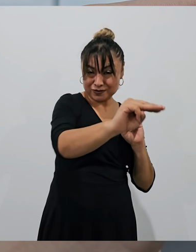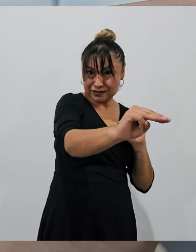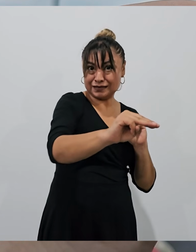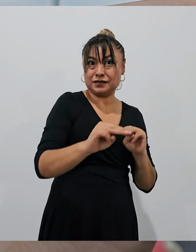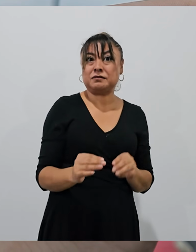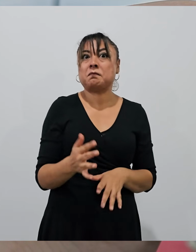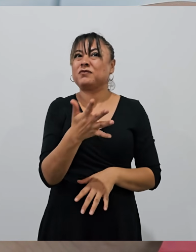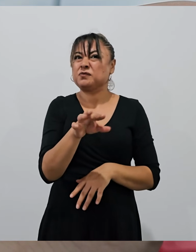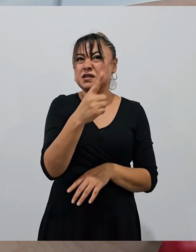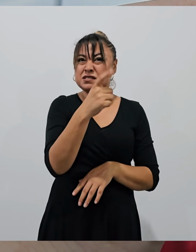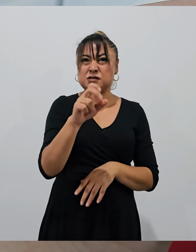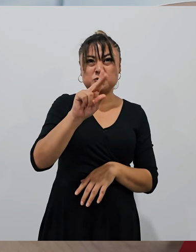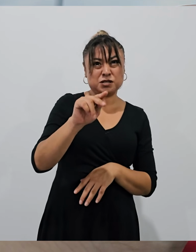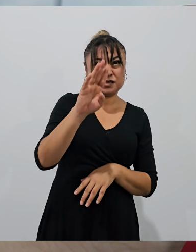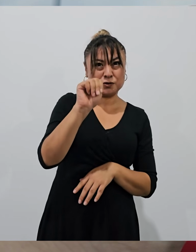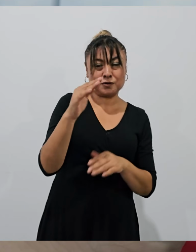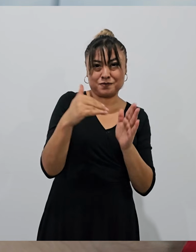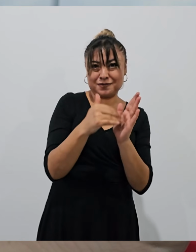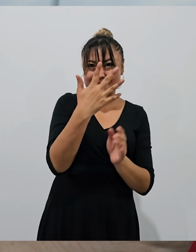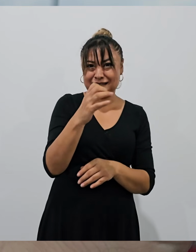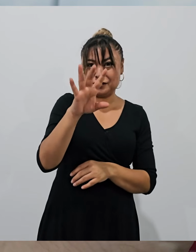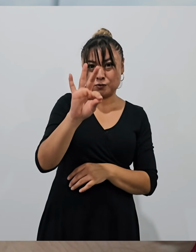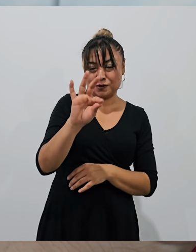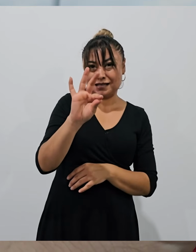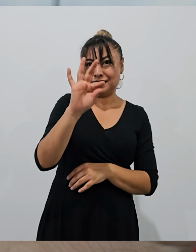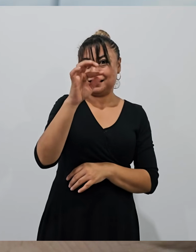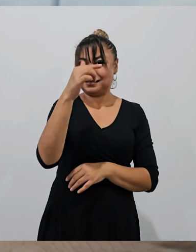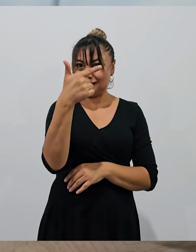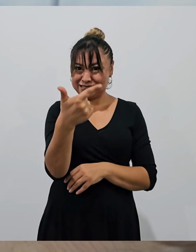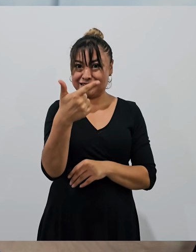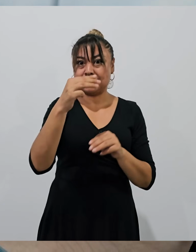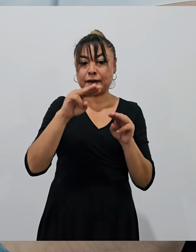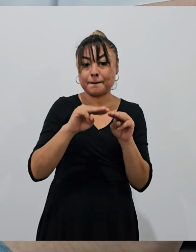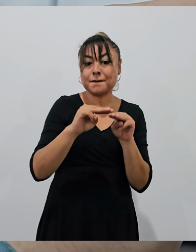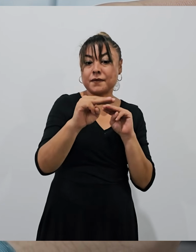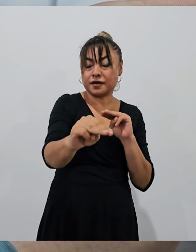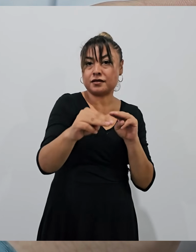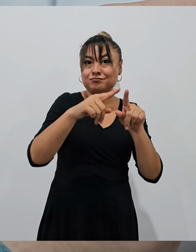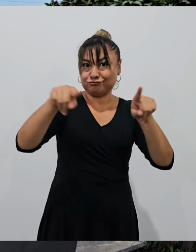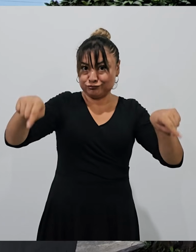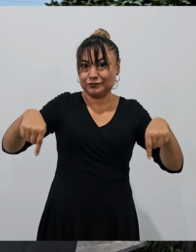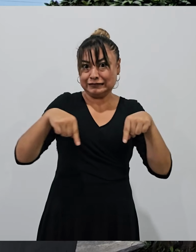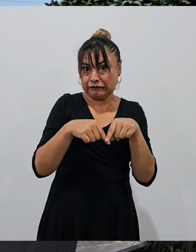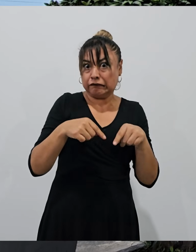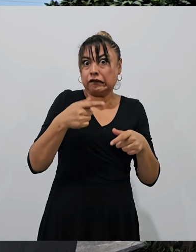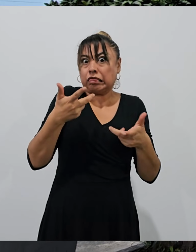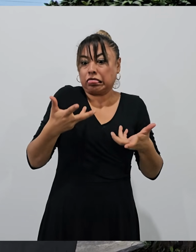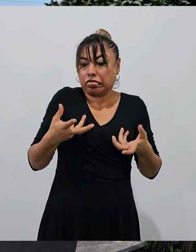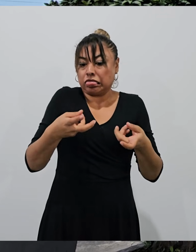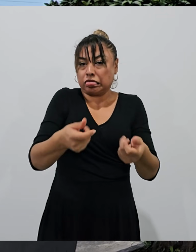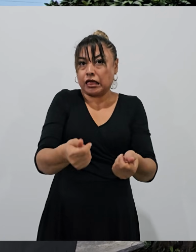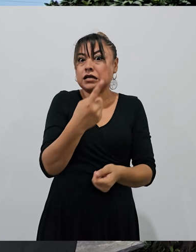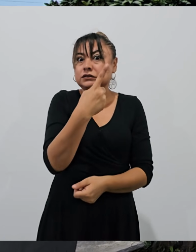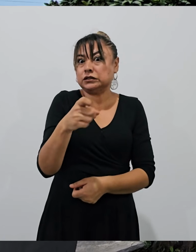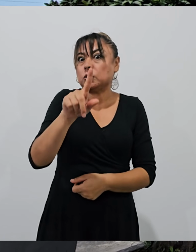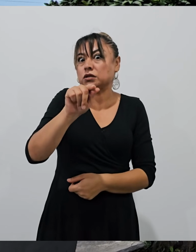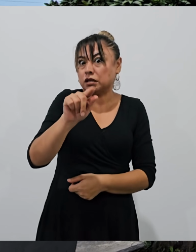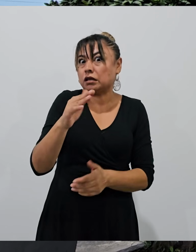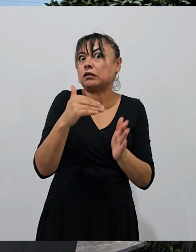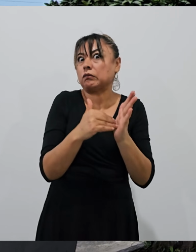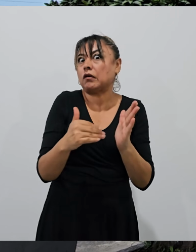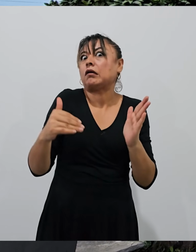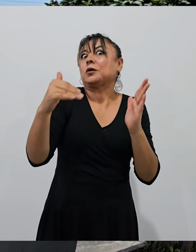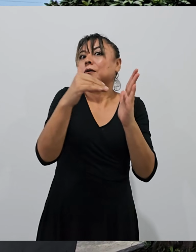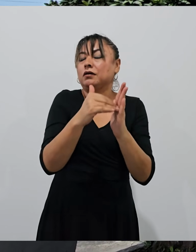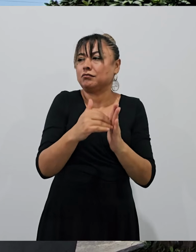189.547 metros cuadrados. Y para esto se destinaron 170 millones de pesos en indemnizaciones. Ay, Gustavo, ¿y tú de dónde sacas todos esos